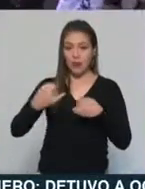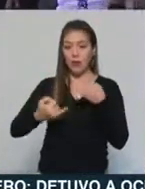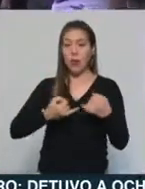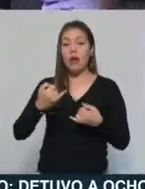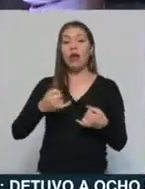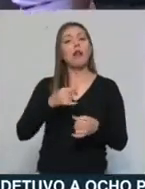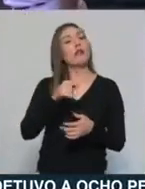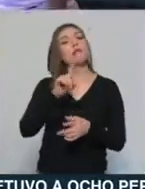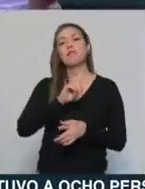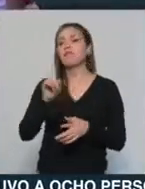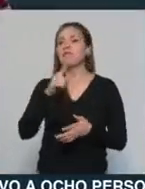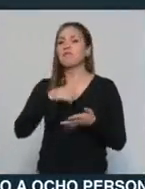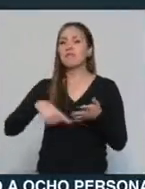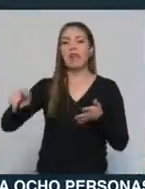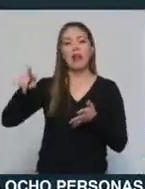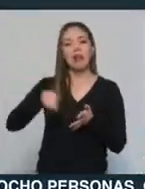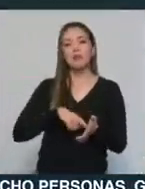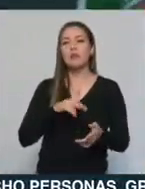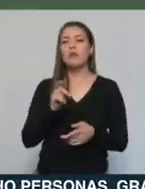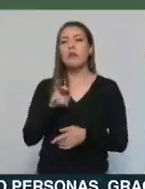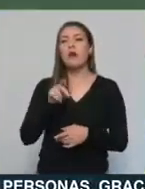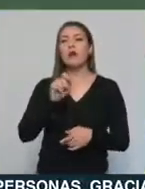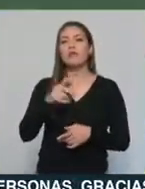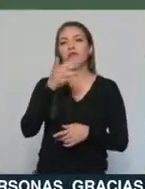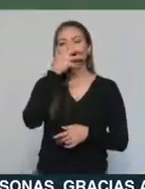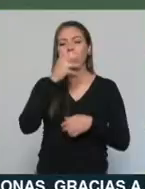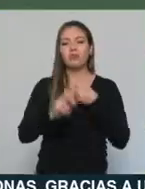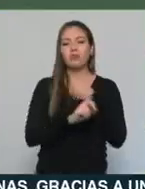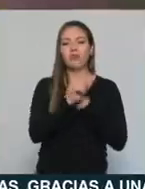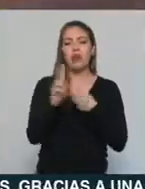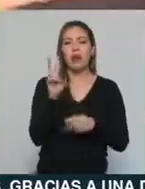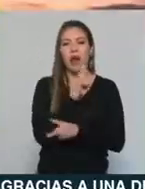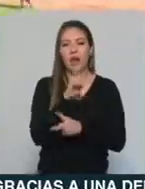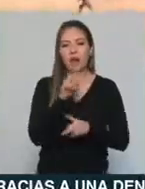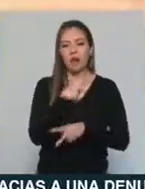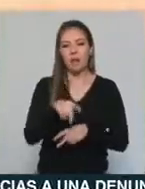la contingencia ambiental que presenta la capital del país. Andrés Brito, 21 Noticias.